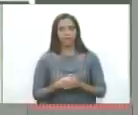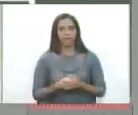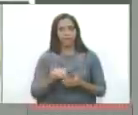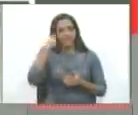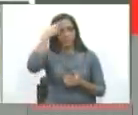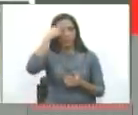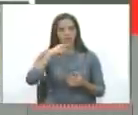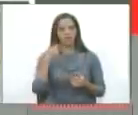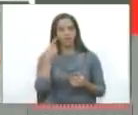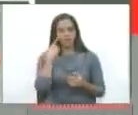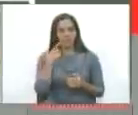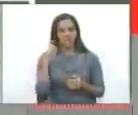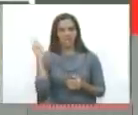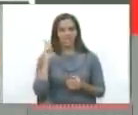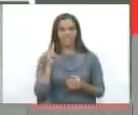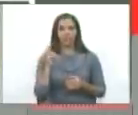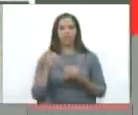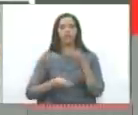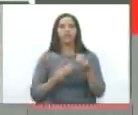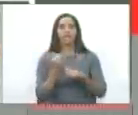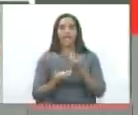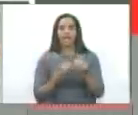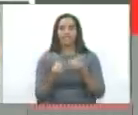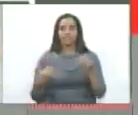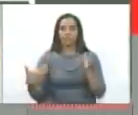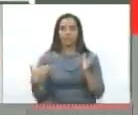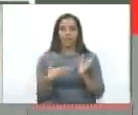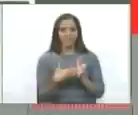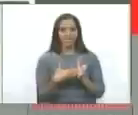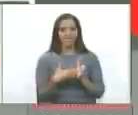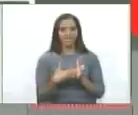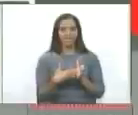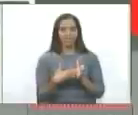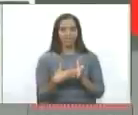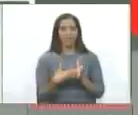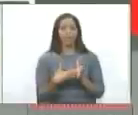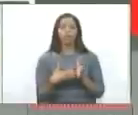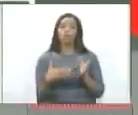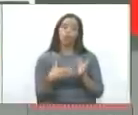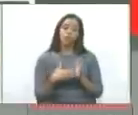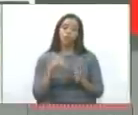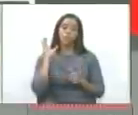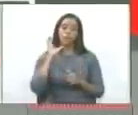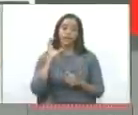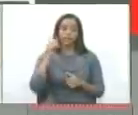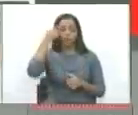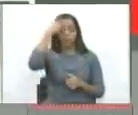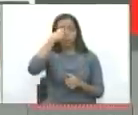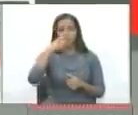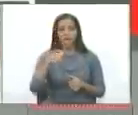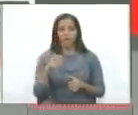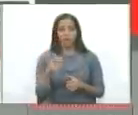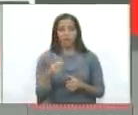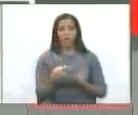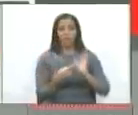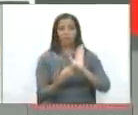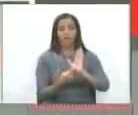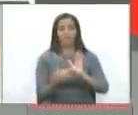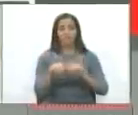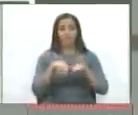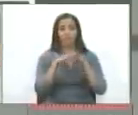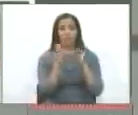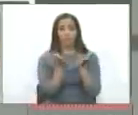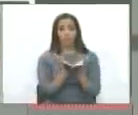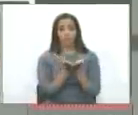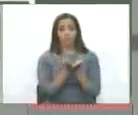vea, Venezuela vea lo que hace un ataque contra un país, contra un pueblo, ante el mundo. Y